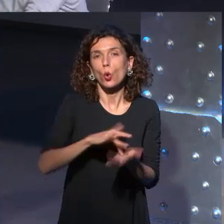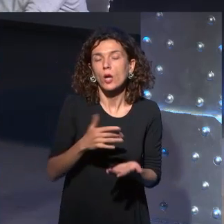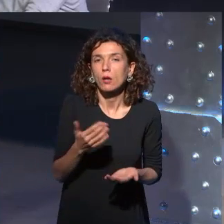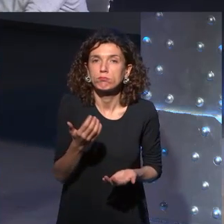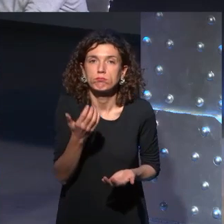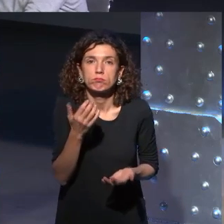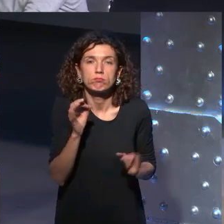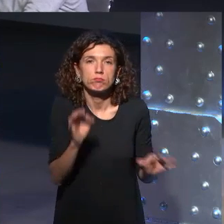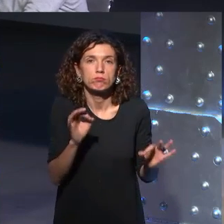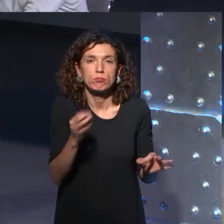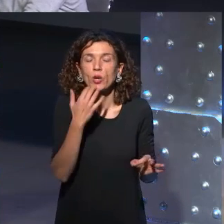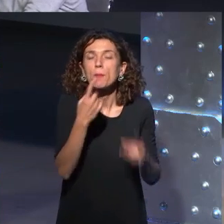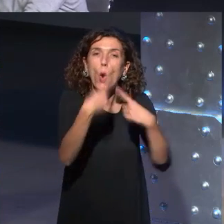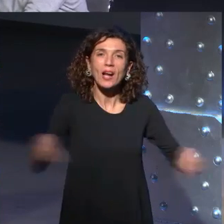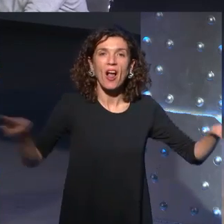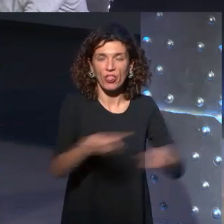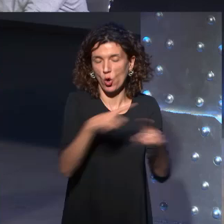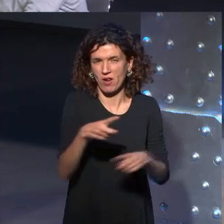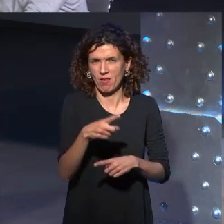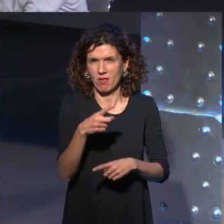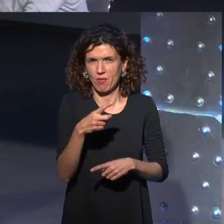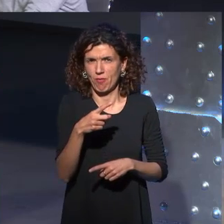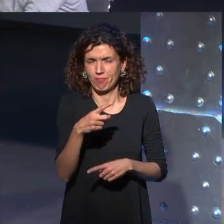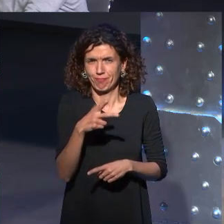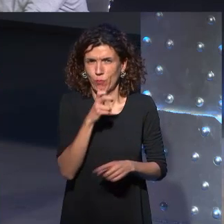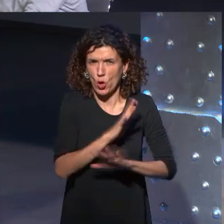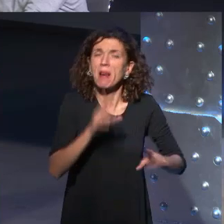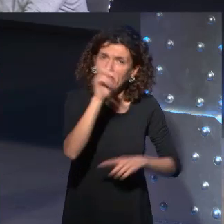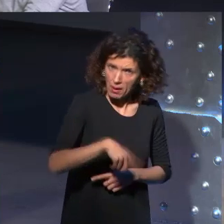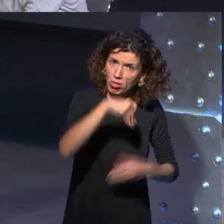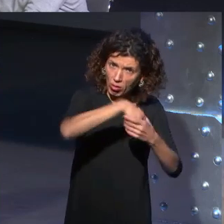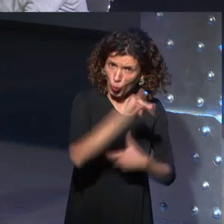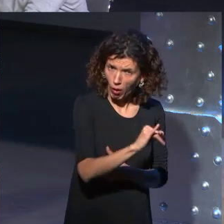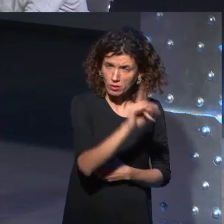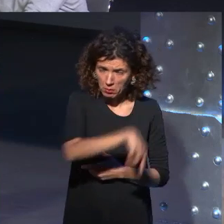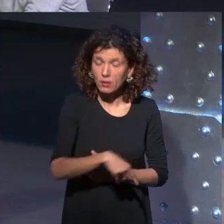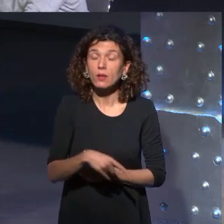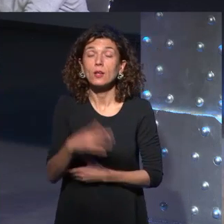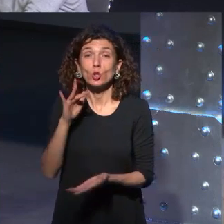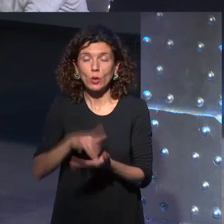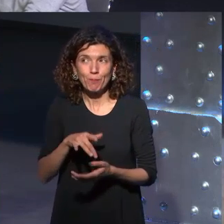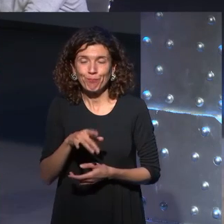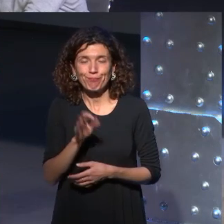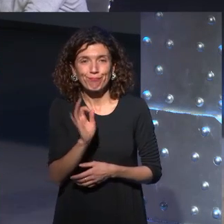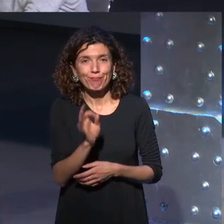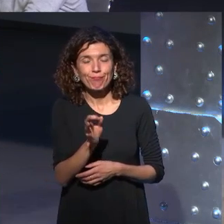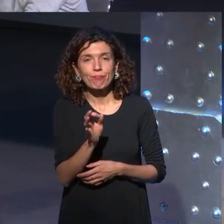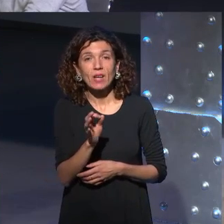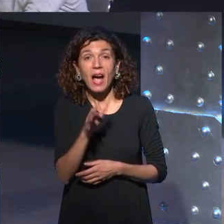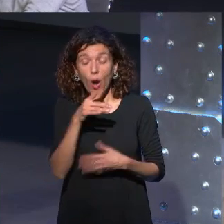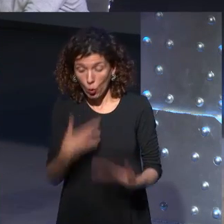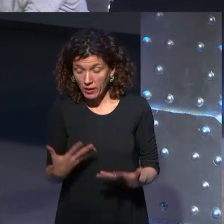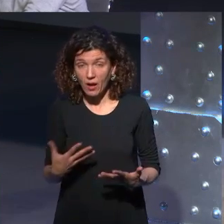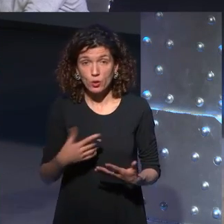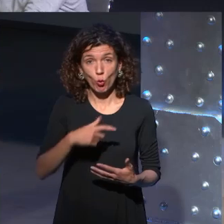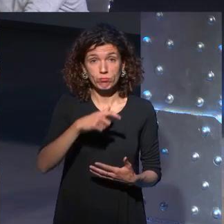pues incluso con canciones deleznables. Pero fíjate lo que sucede, porque ahora he estado con gente